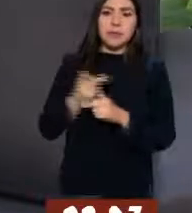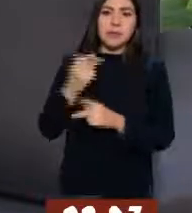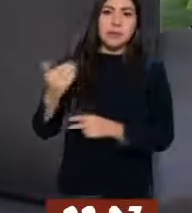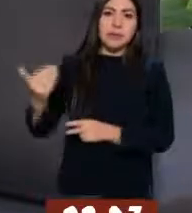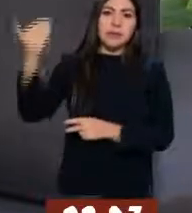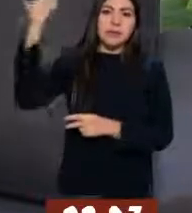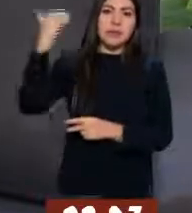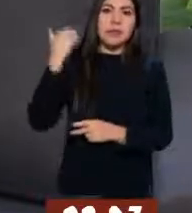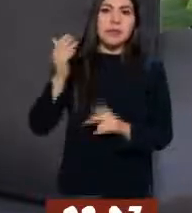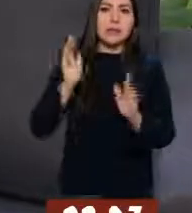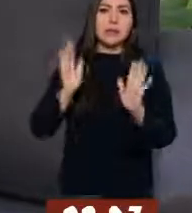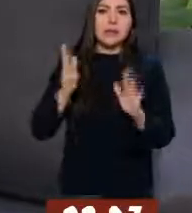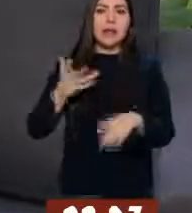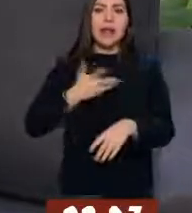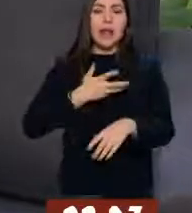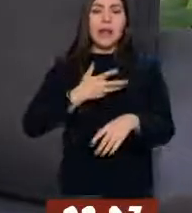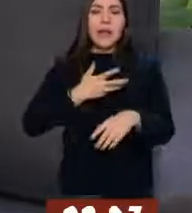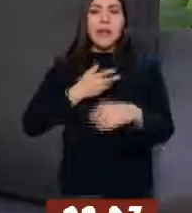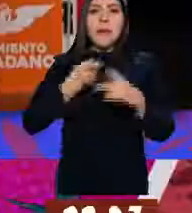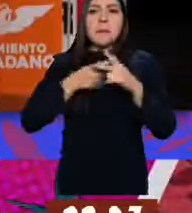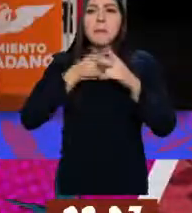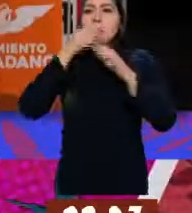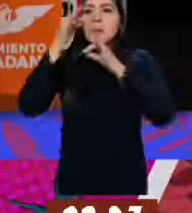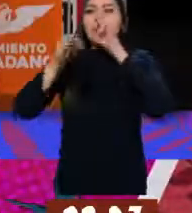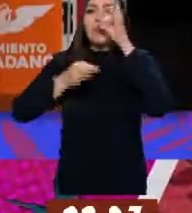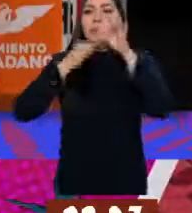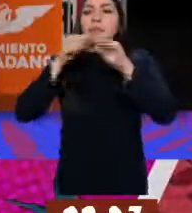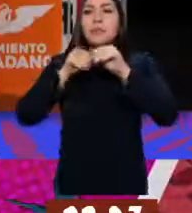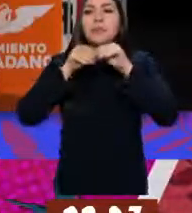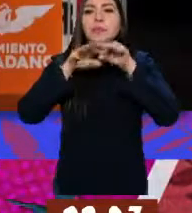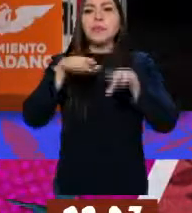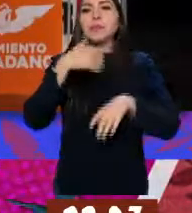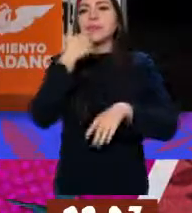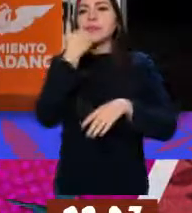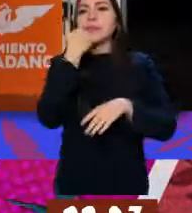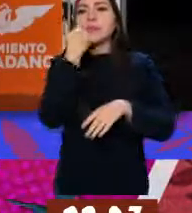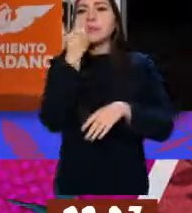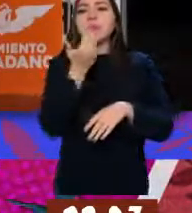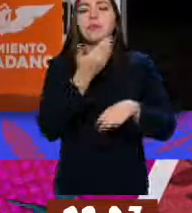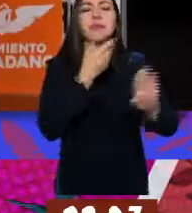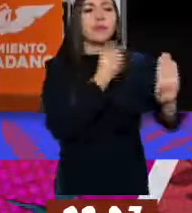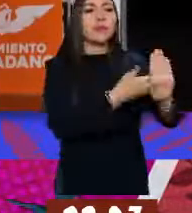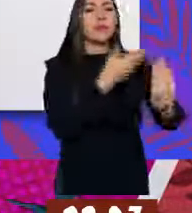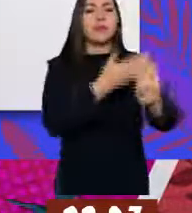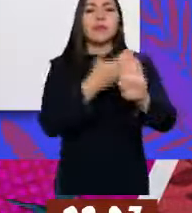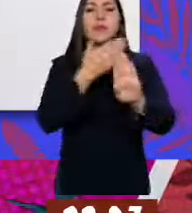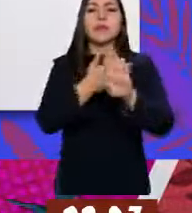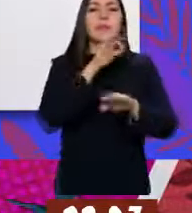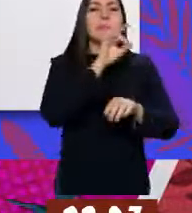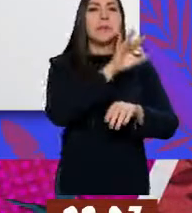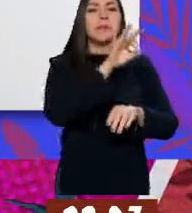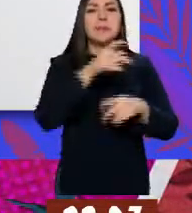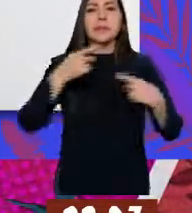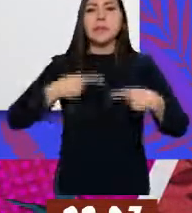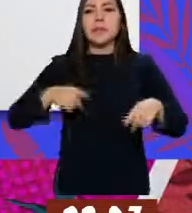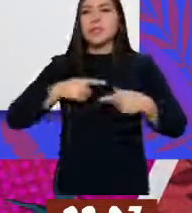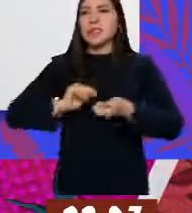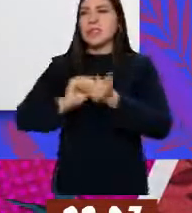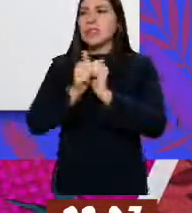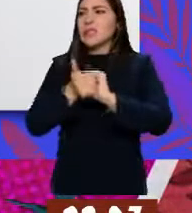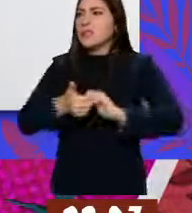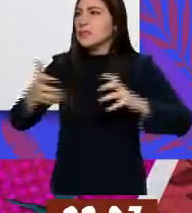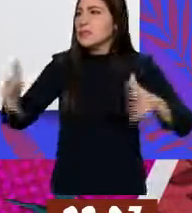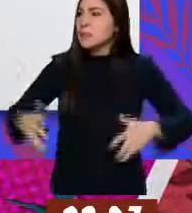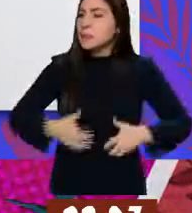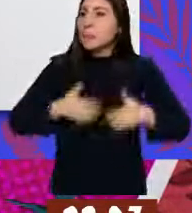de semana, se montan campañas en las que se busca la irritación social, en el que se busca también